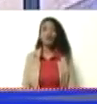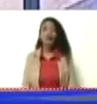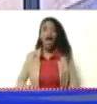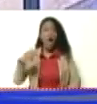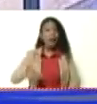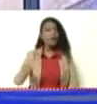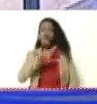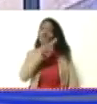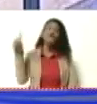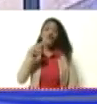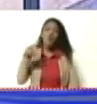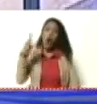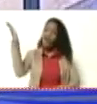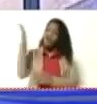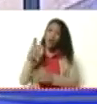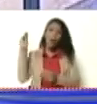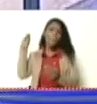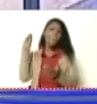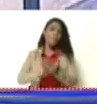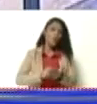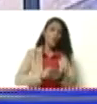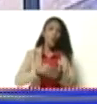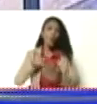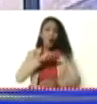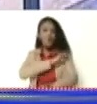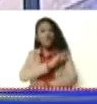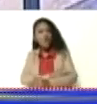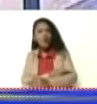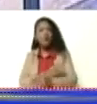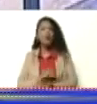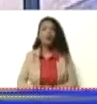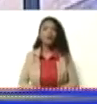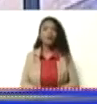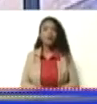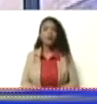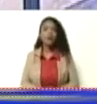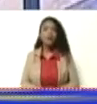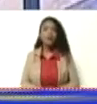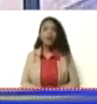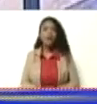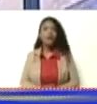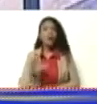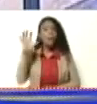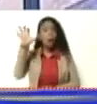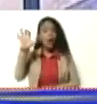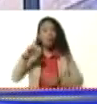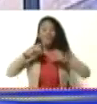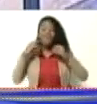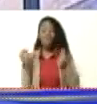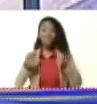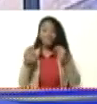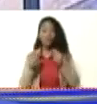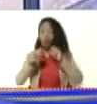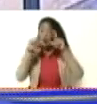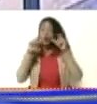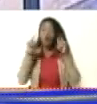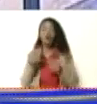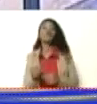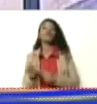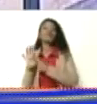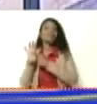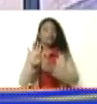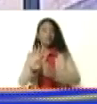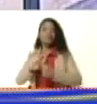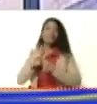aquí nadie viene a imponerse por la fuerza. Y un país reaccionó una y otra